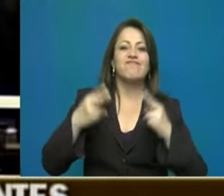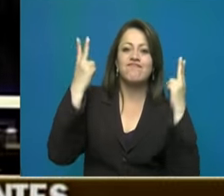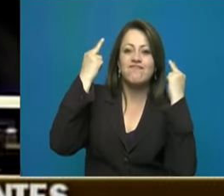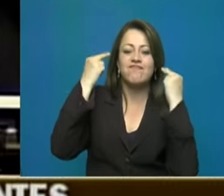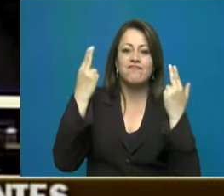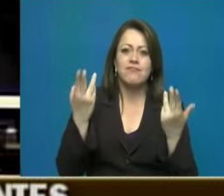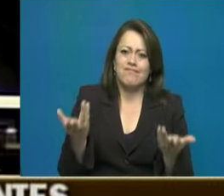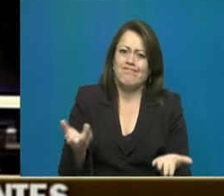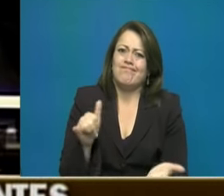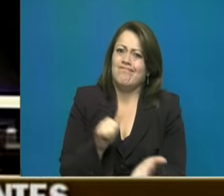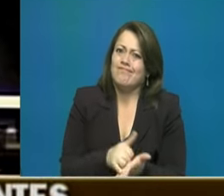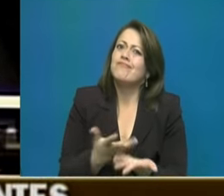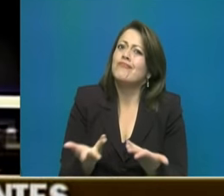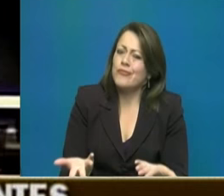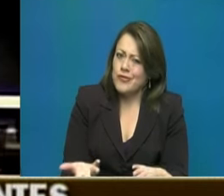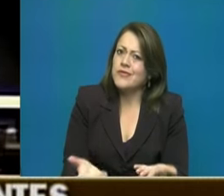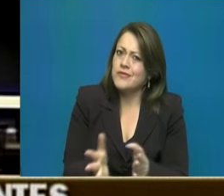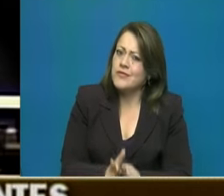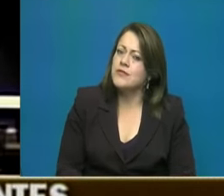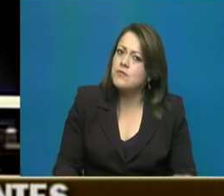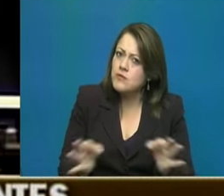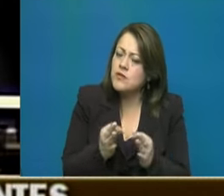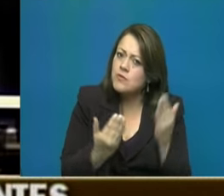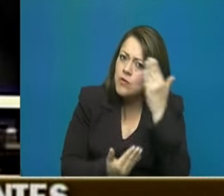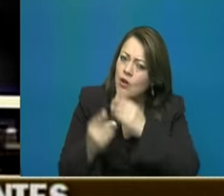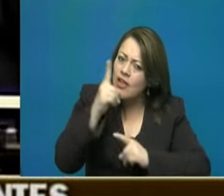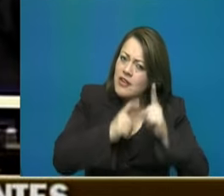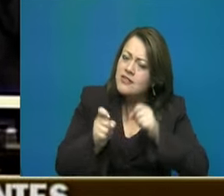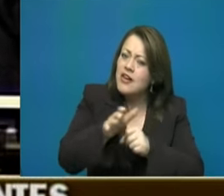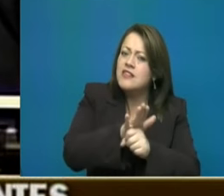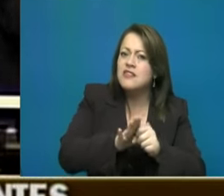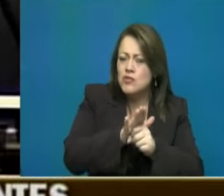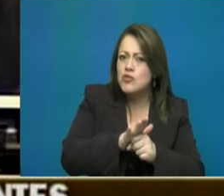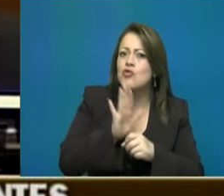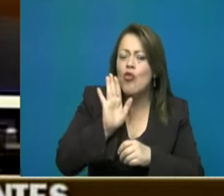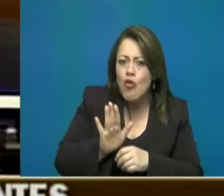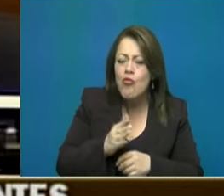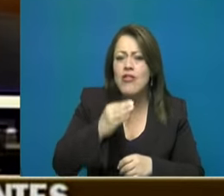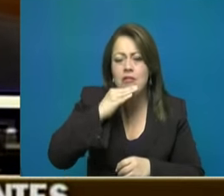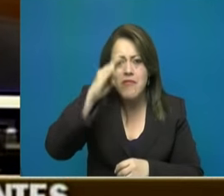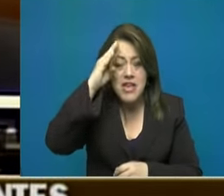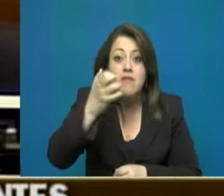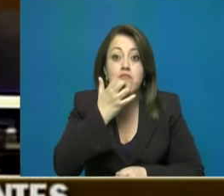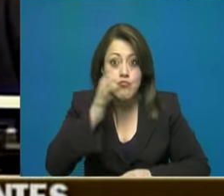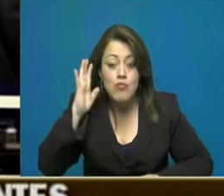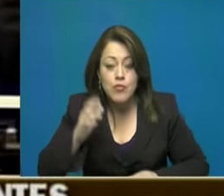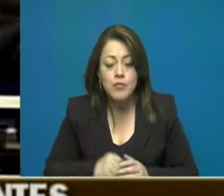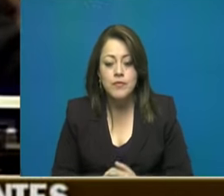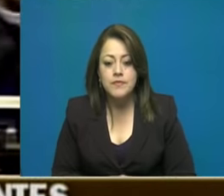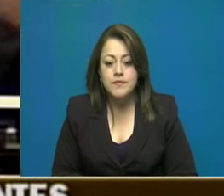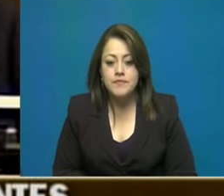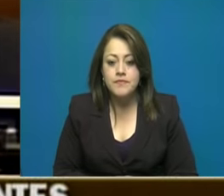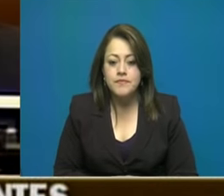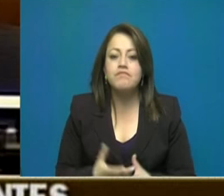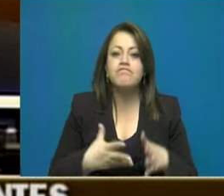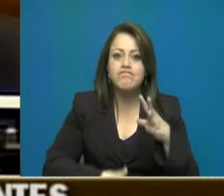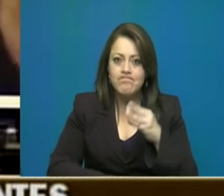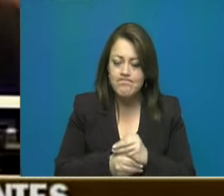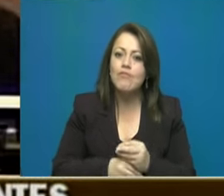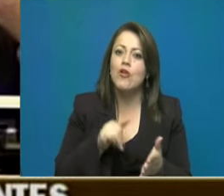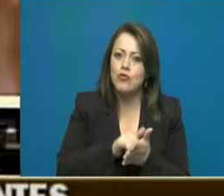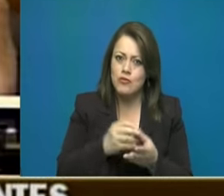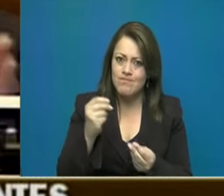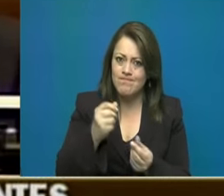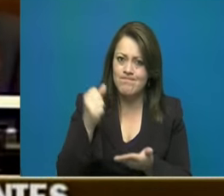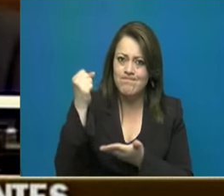en Bello, que desde helicópteros tiran panfletos, tiran volantes y tiran un montón de cosas de su publicidad y su marketing político. Financiación pública de las